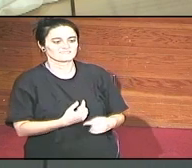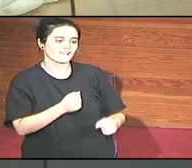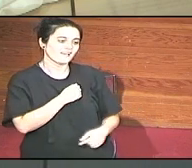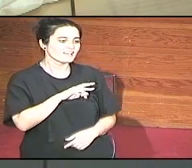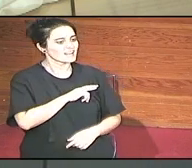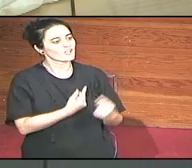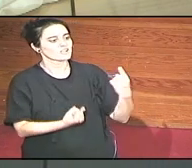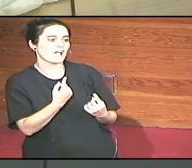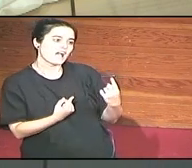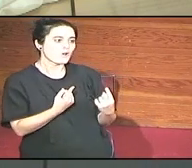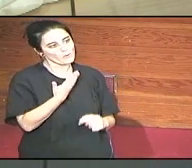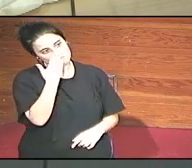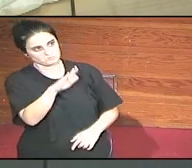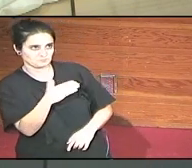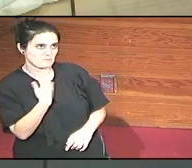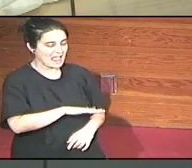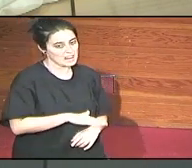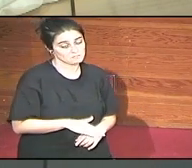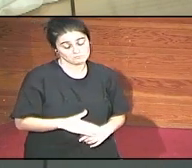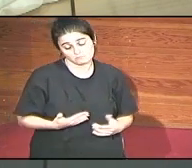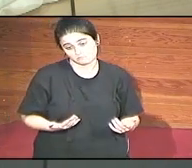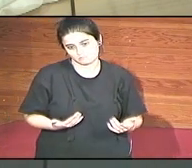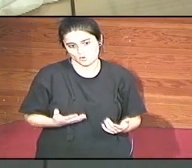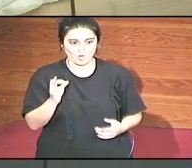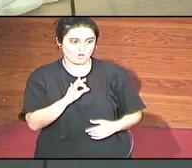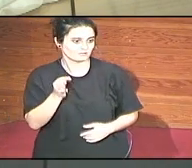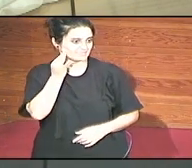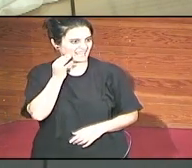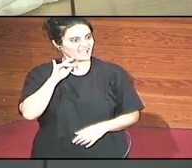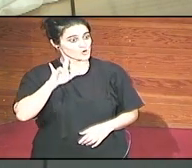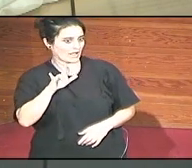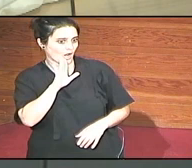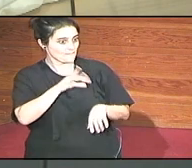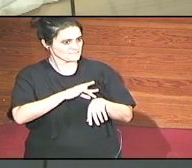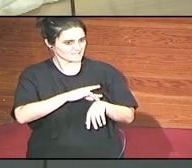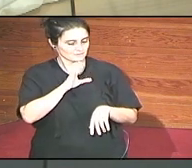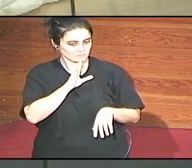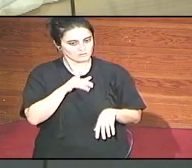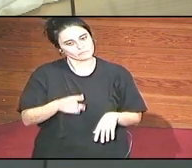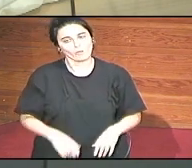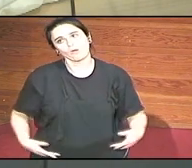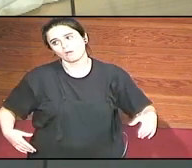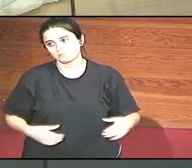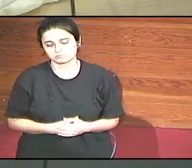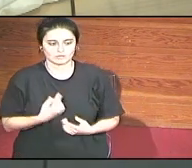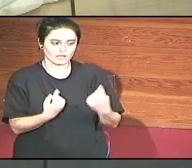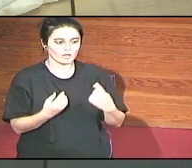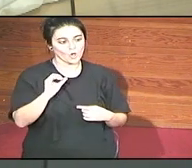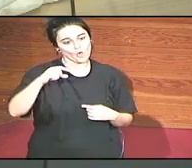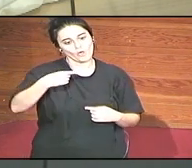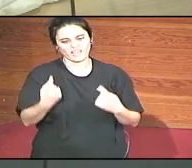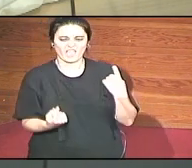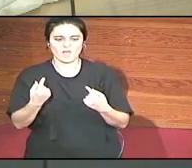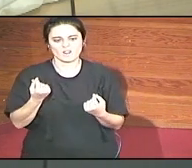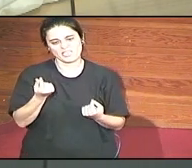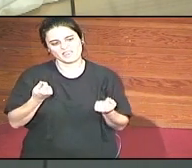áfrica o asia al rock and roll como la vez y no es que algunos algunas ongs malgastan